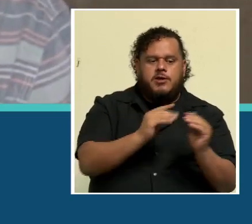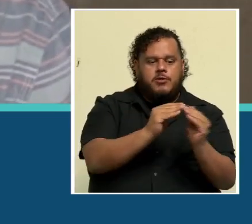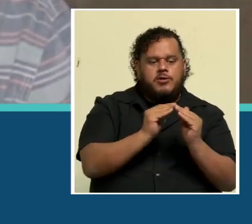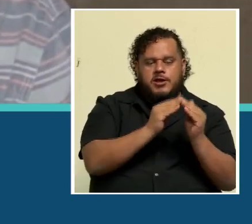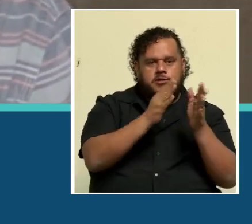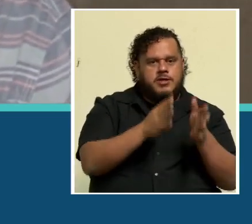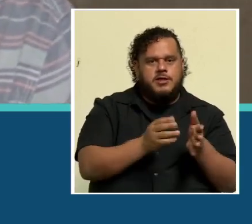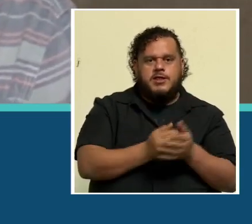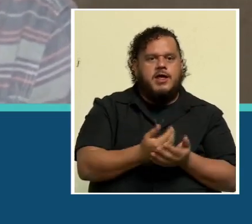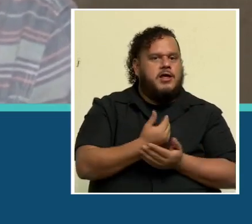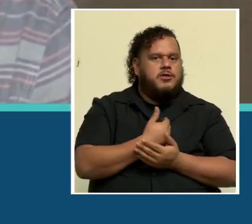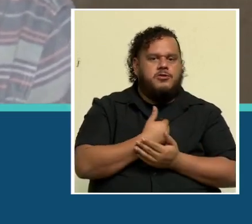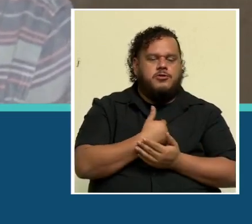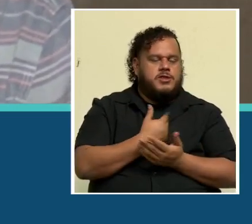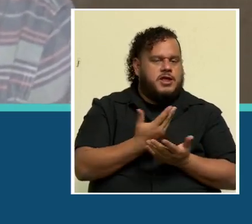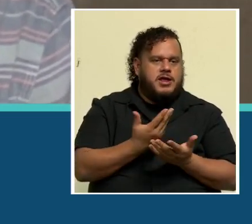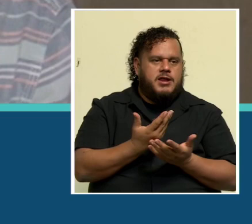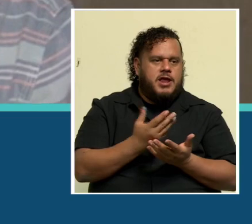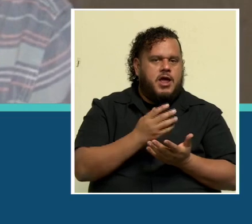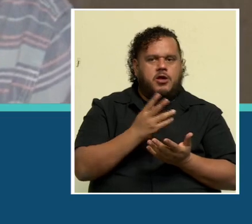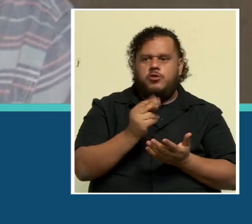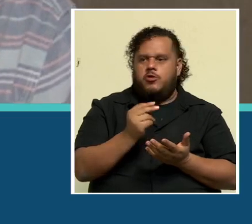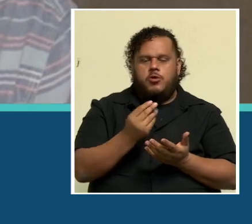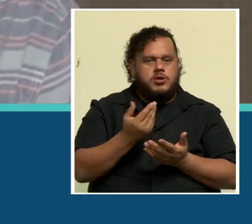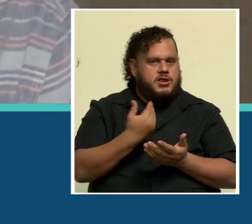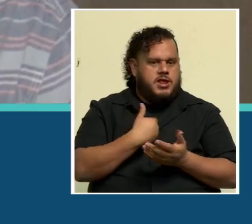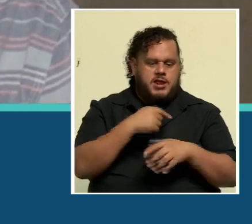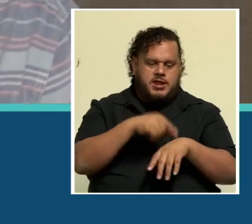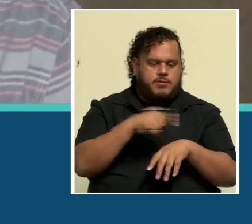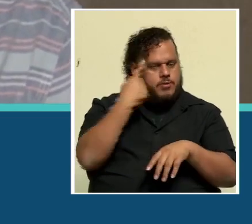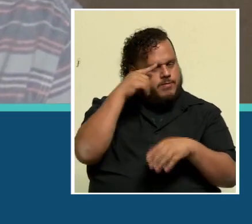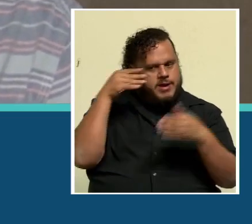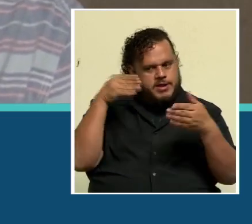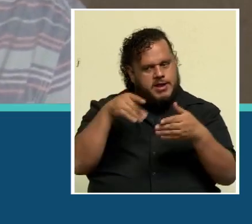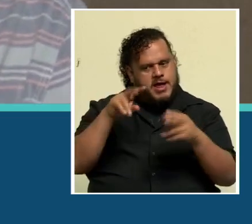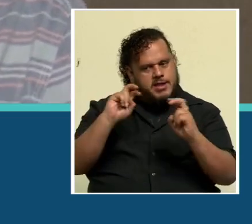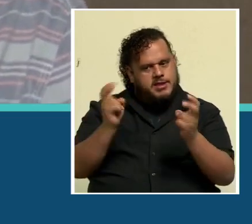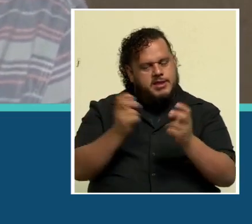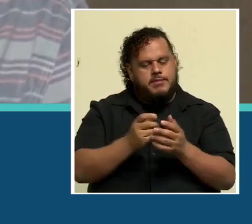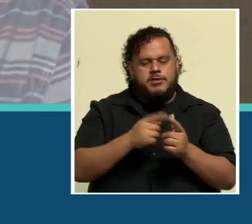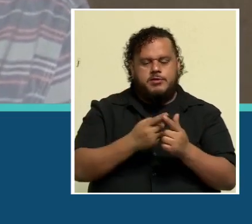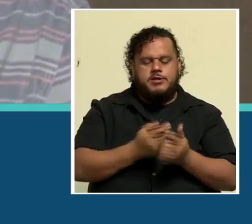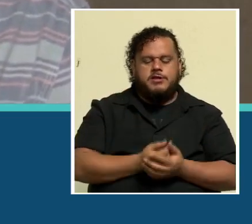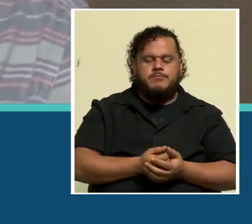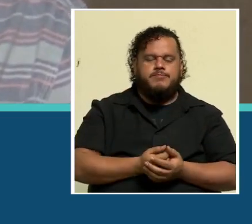tiene, no dispone del tiempo para dedicarle a este tema. Entonces,